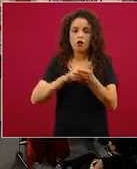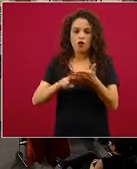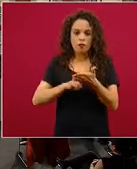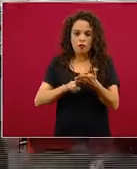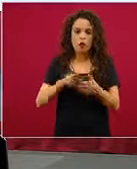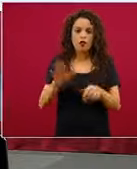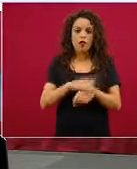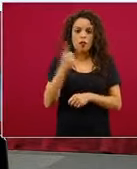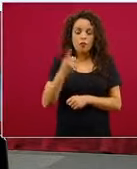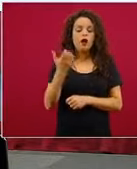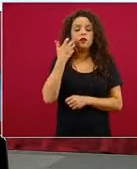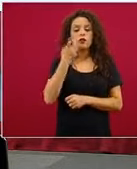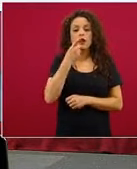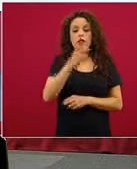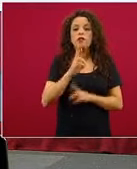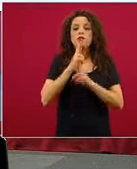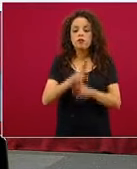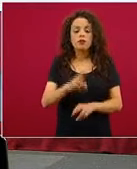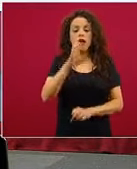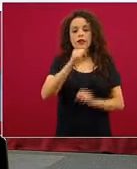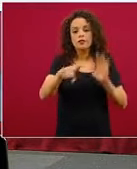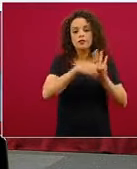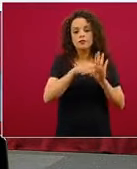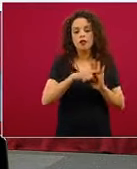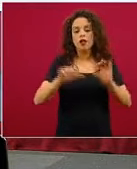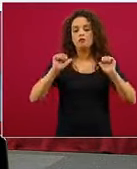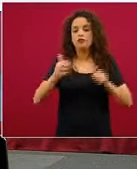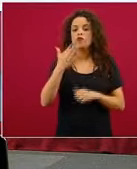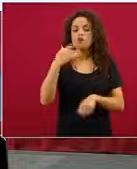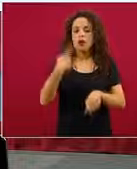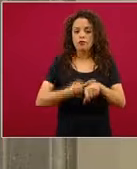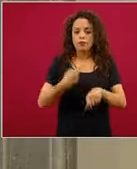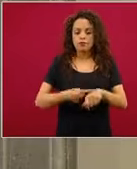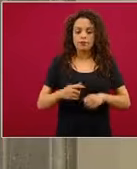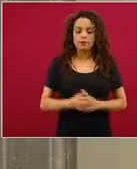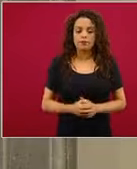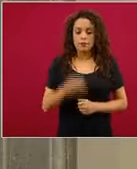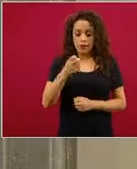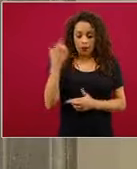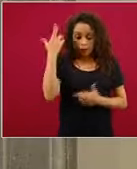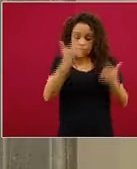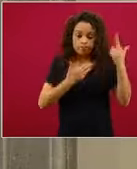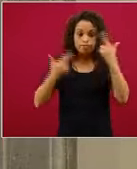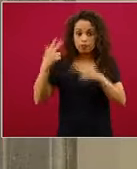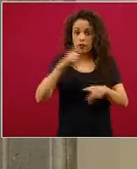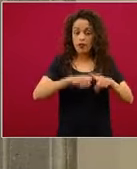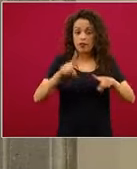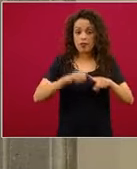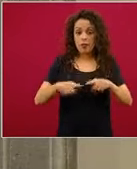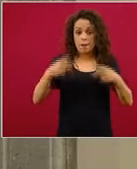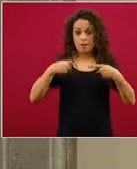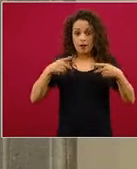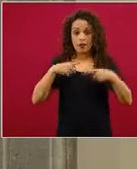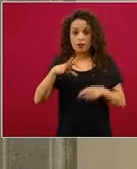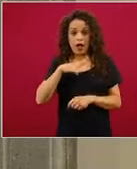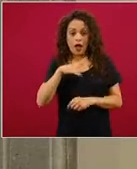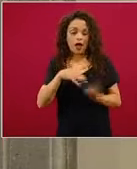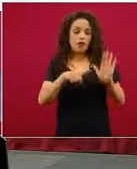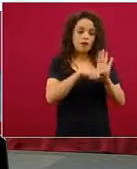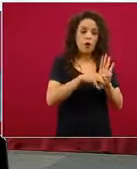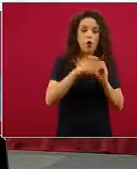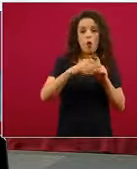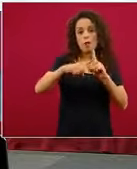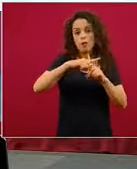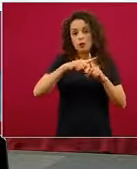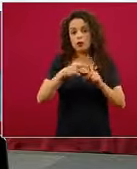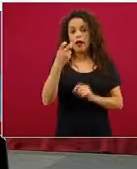su resultado en este caso será negativo. Y precisamente del análisis de estas personas que salen positivas y negativas es que